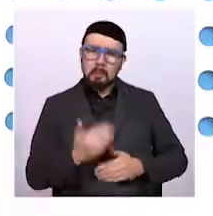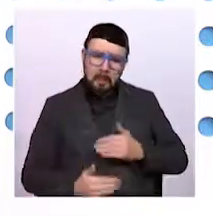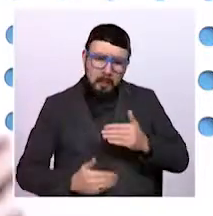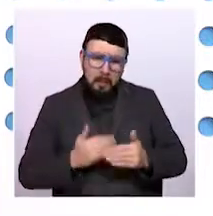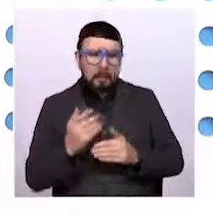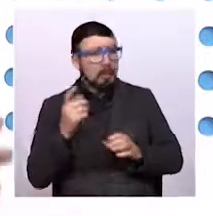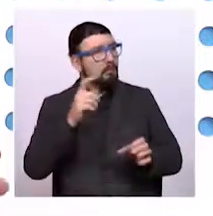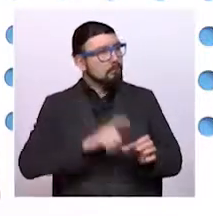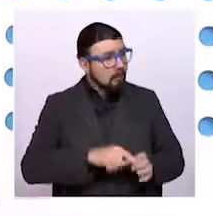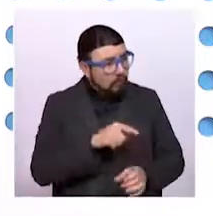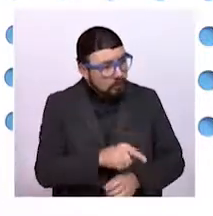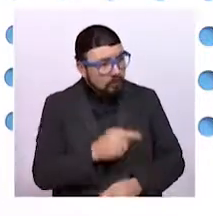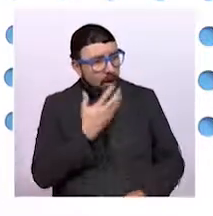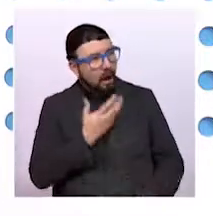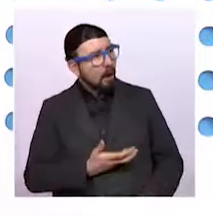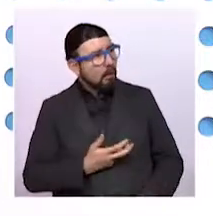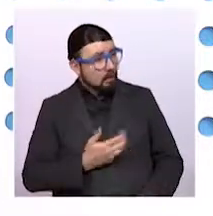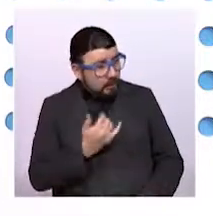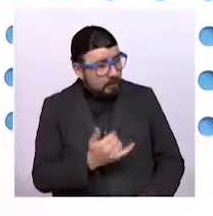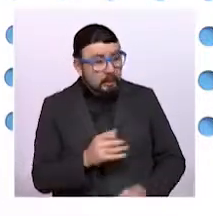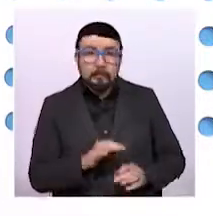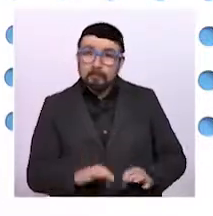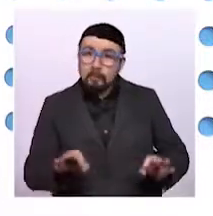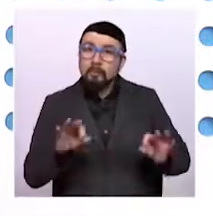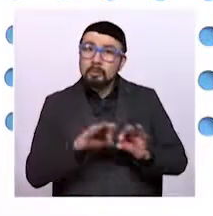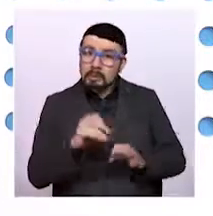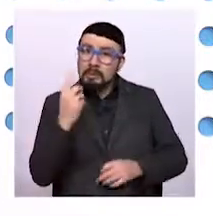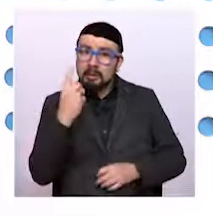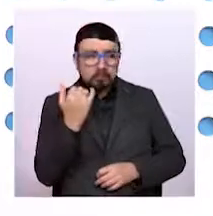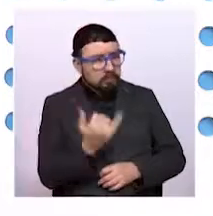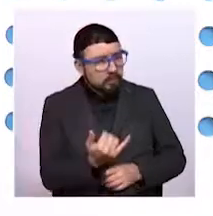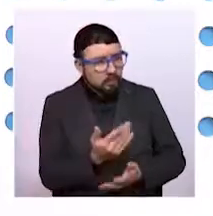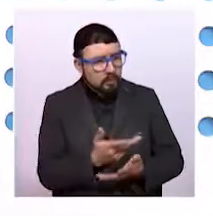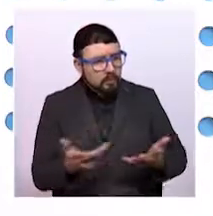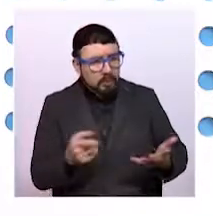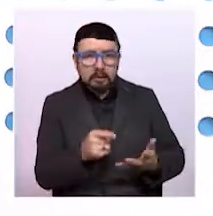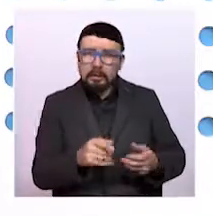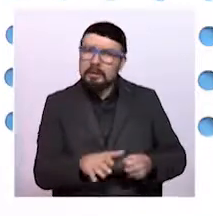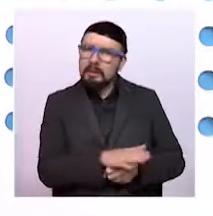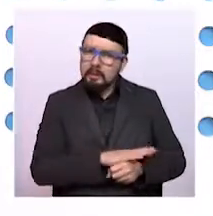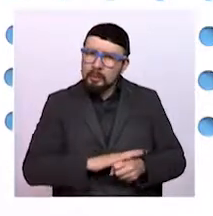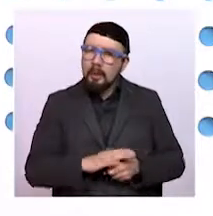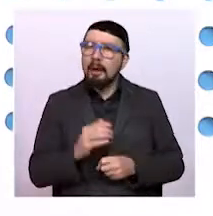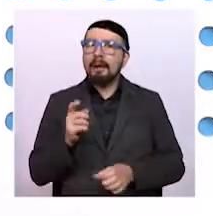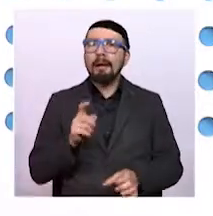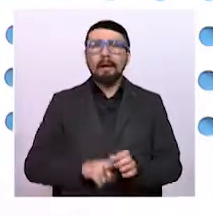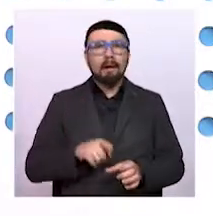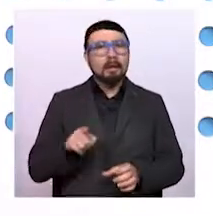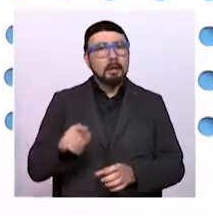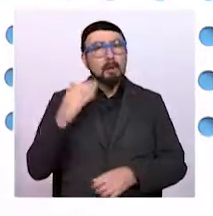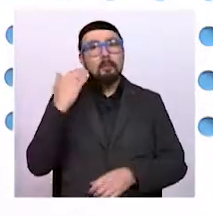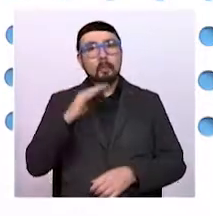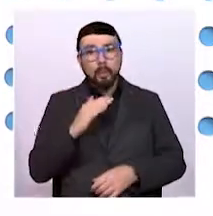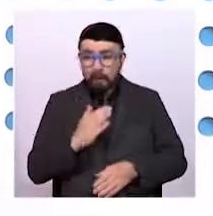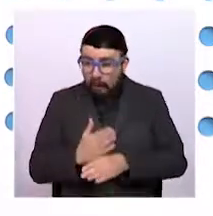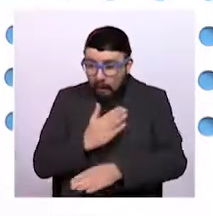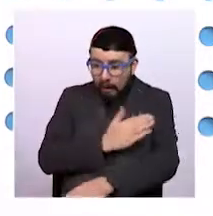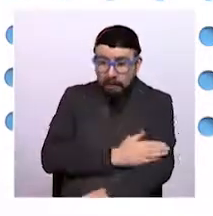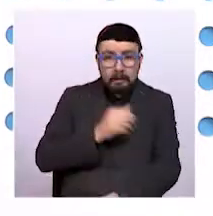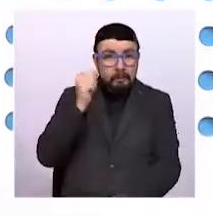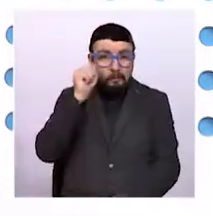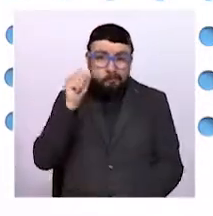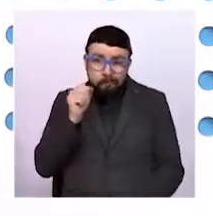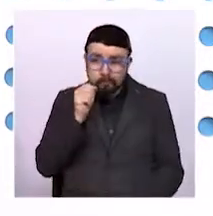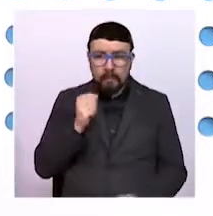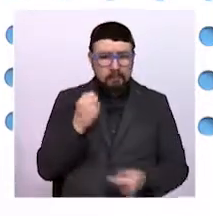sorprendente entender la cantidad de situaciones por las que tiene que pasar una mujer durante un embarazo y la